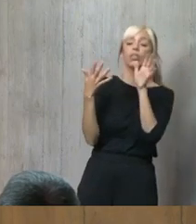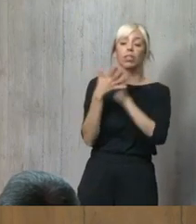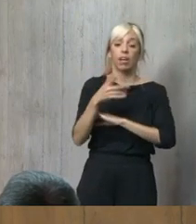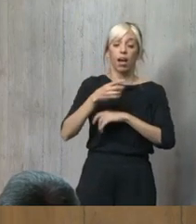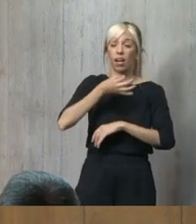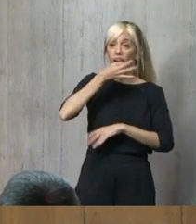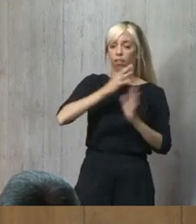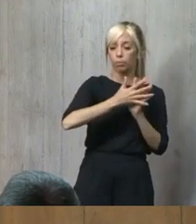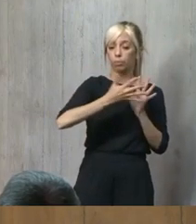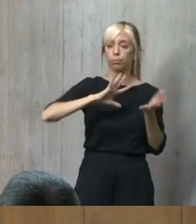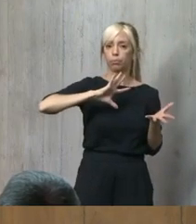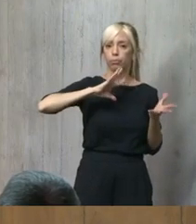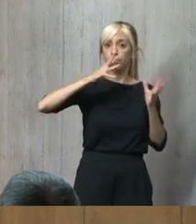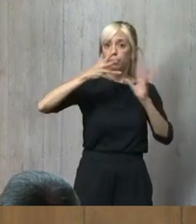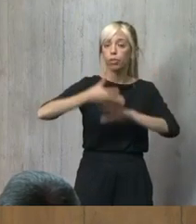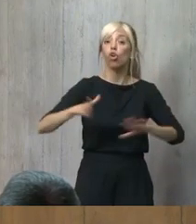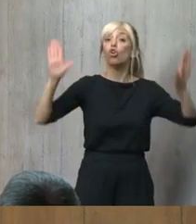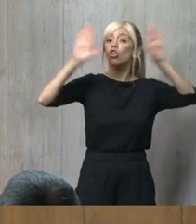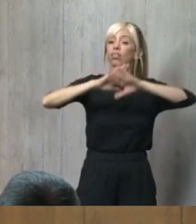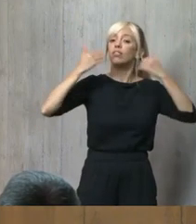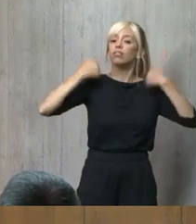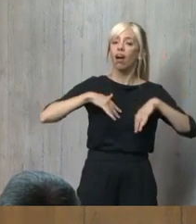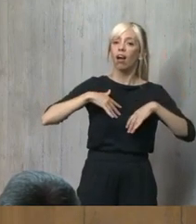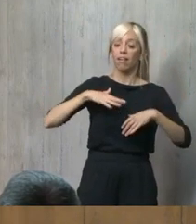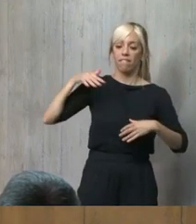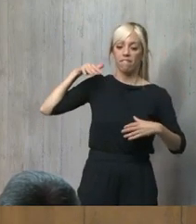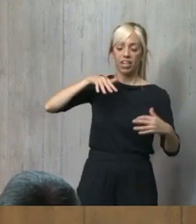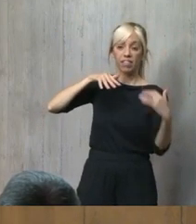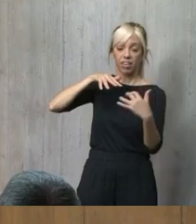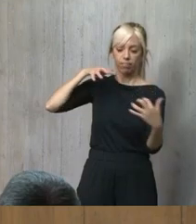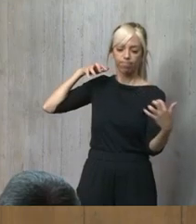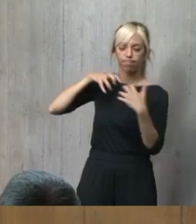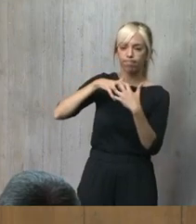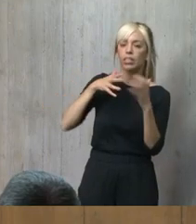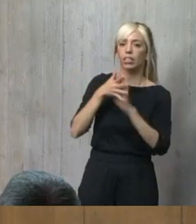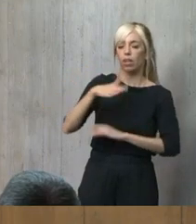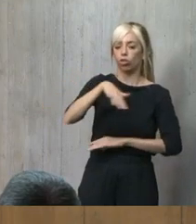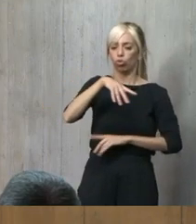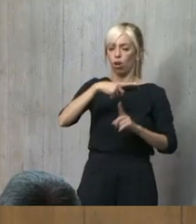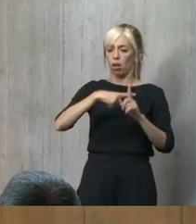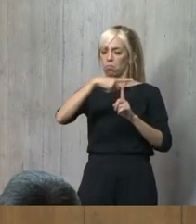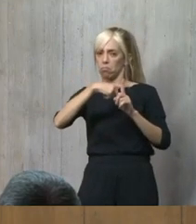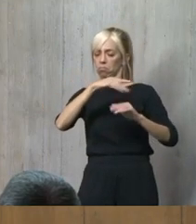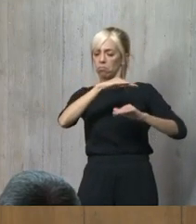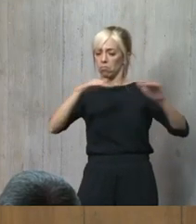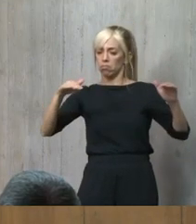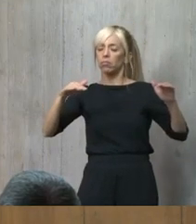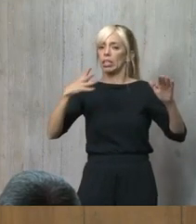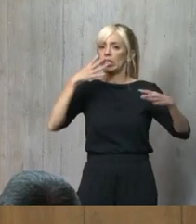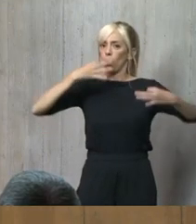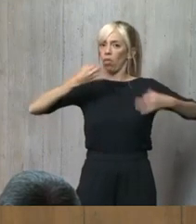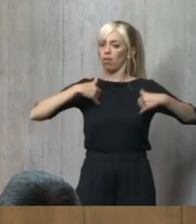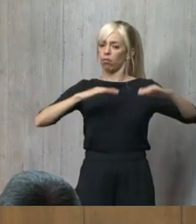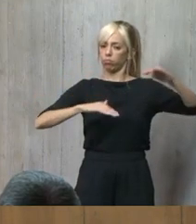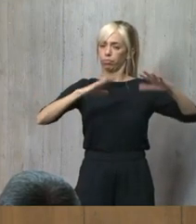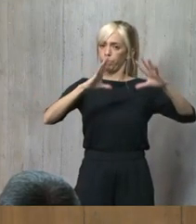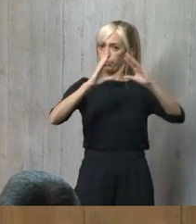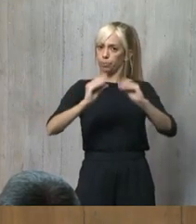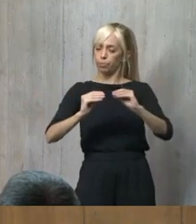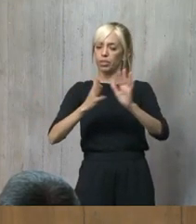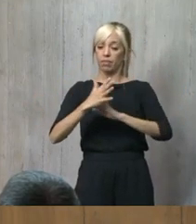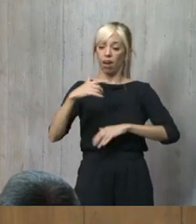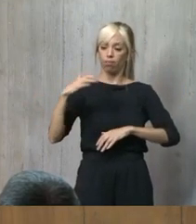durante la tarde y en la noche se encontraron los dos frentes a una cota superior con cierta seguridad, el uno